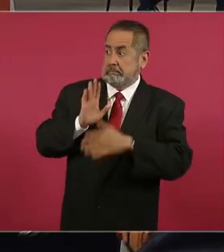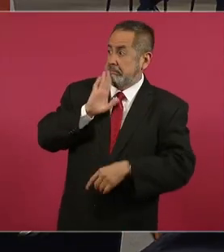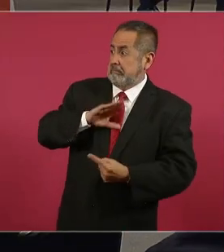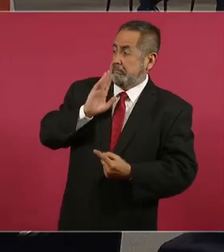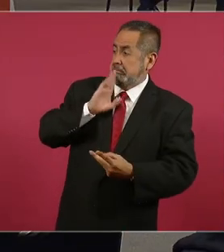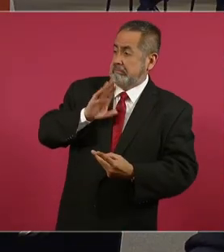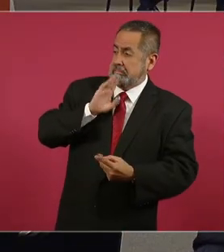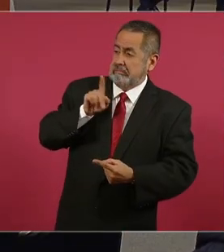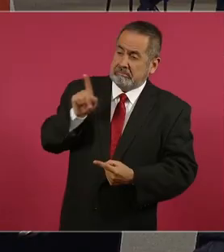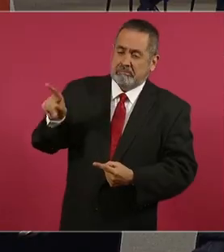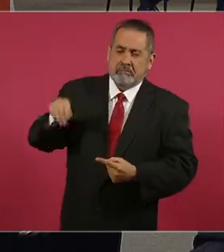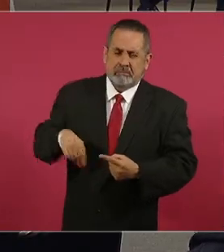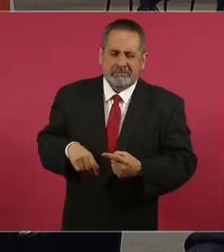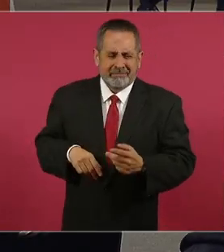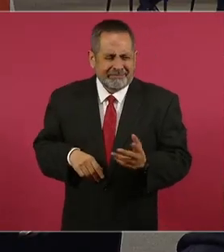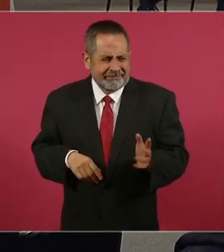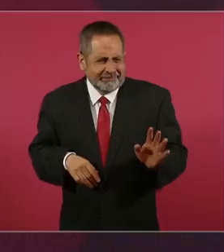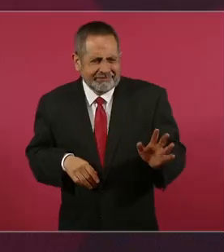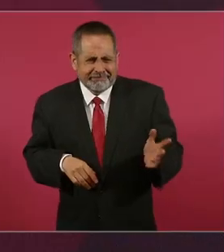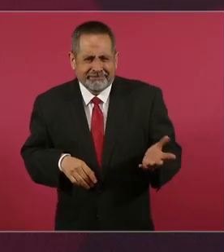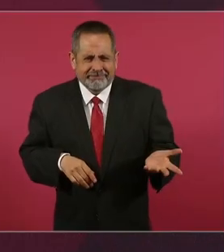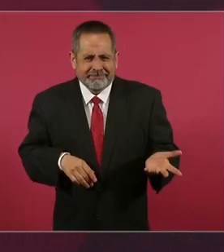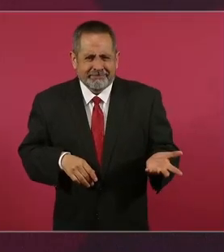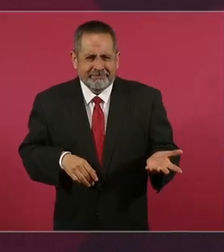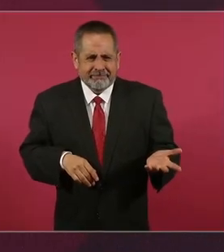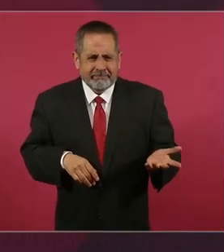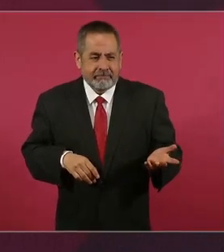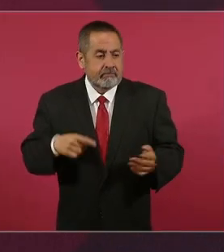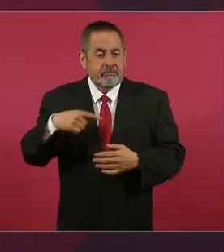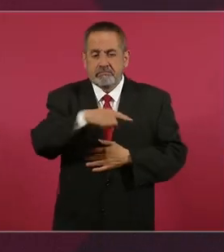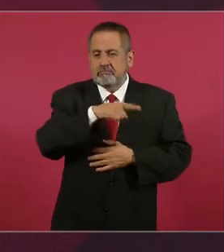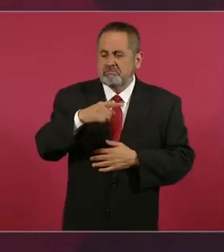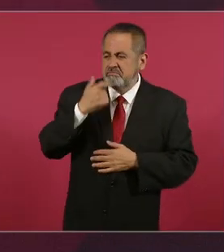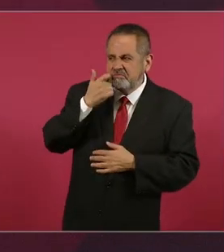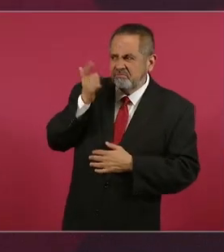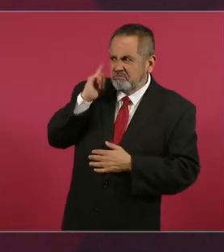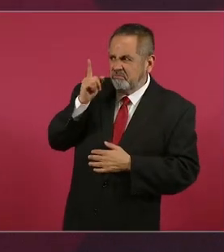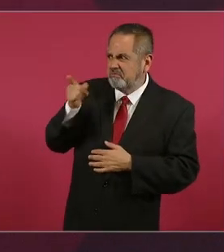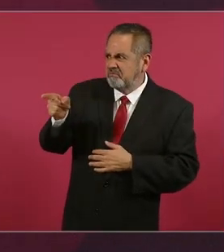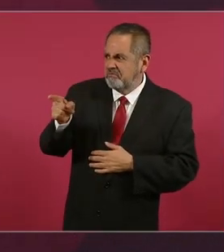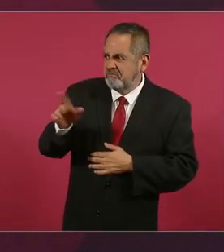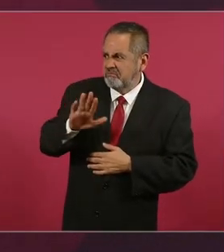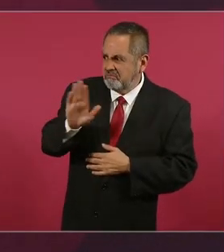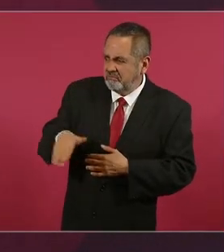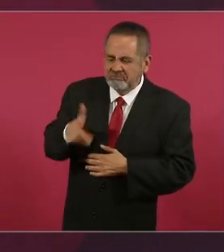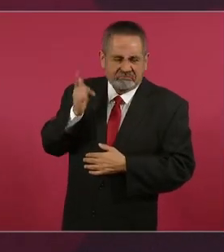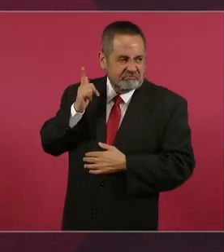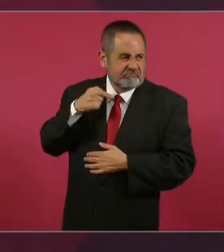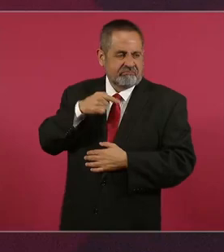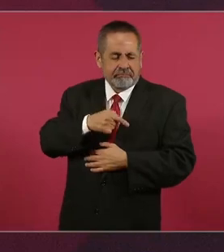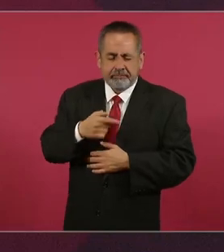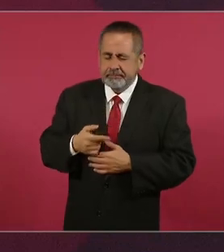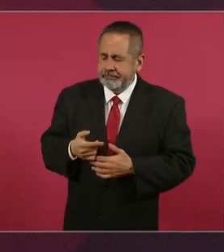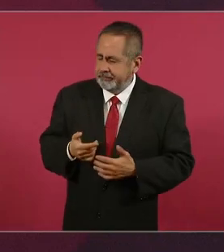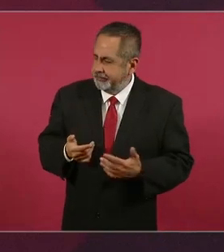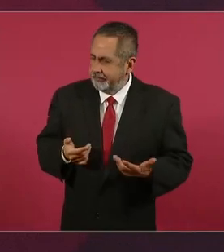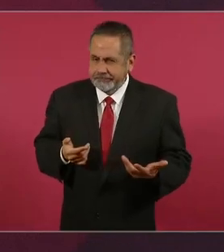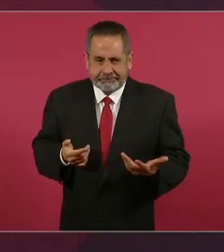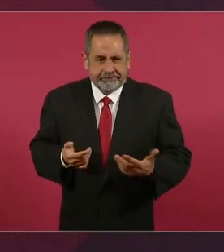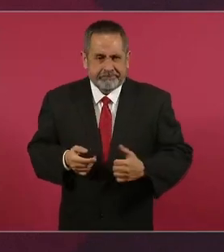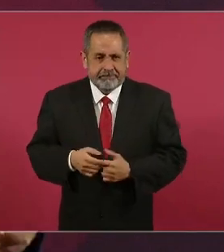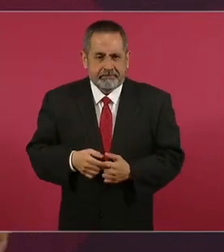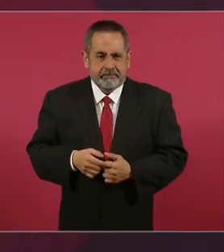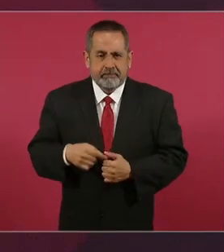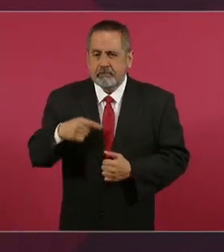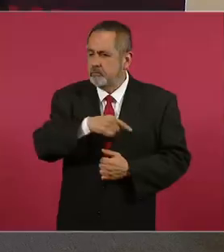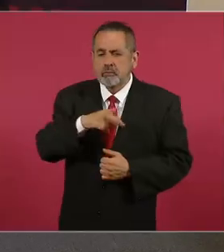Y no deseando de que se encontraran con vidas, sanos, salvos, no,